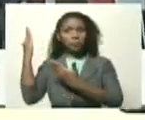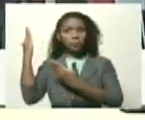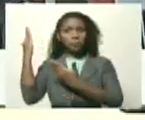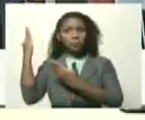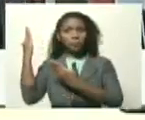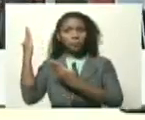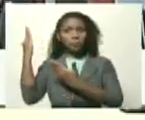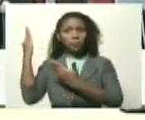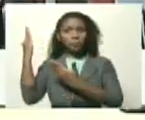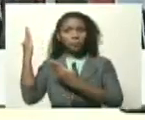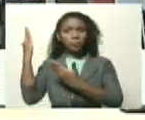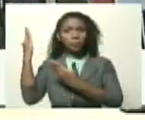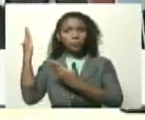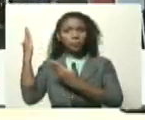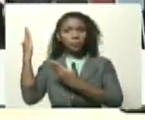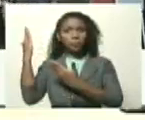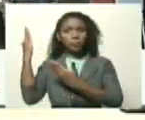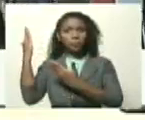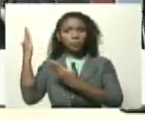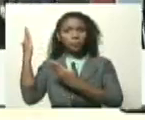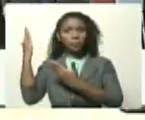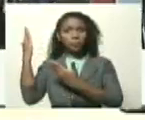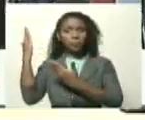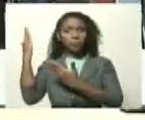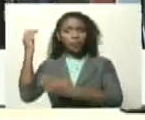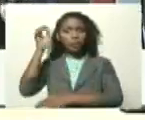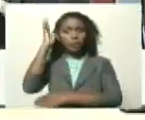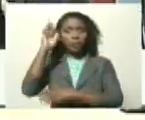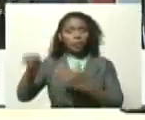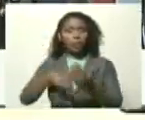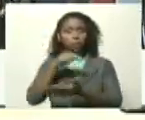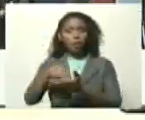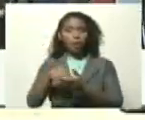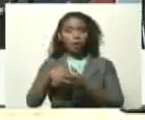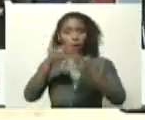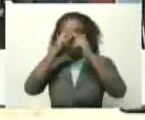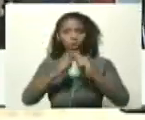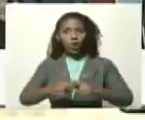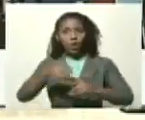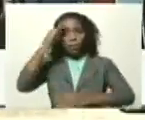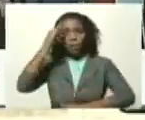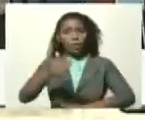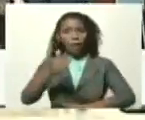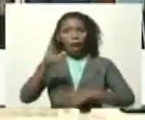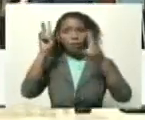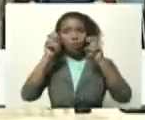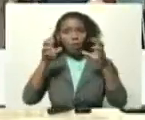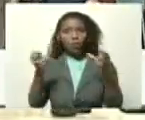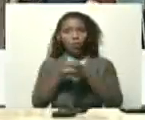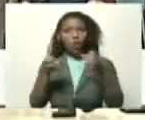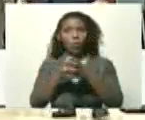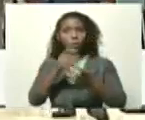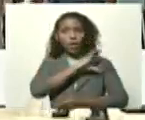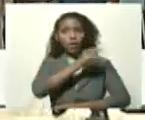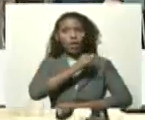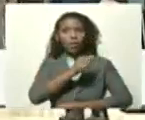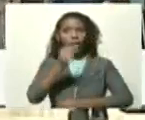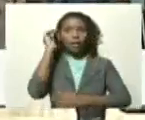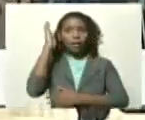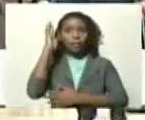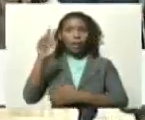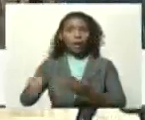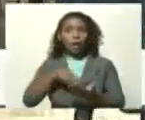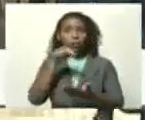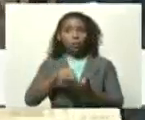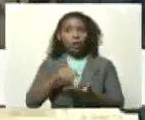los jardines del Palacio Federal Legislativo con los honores militares a la nueva Junta Directiva del Parlamento